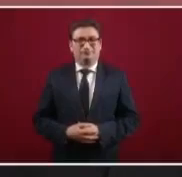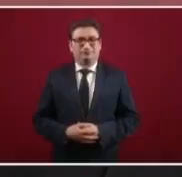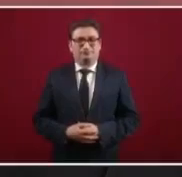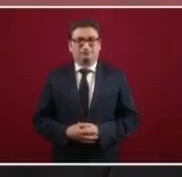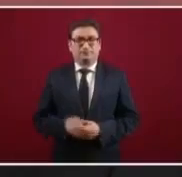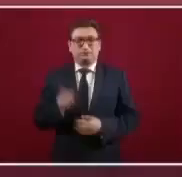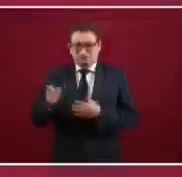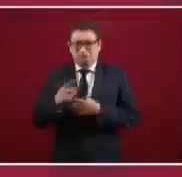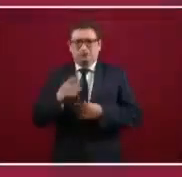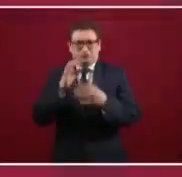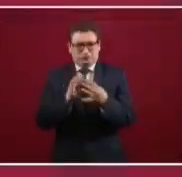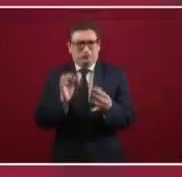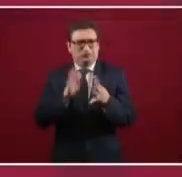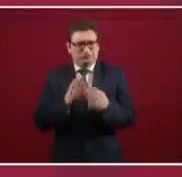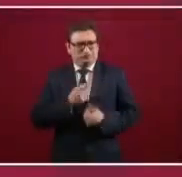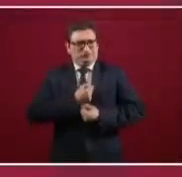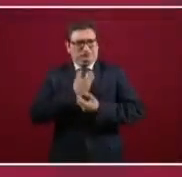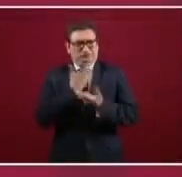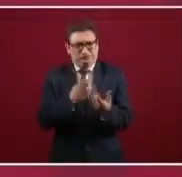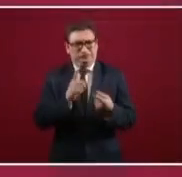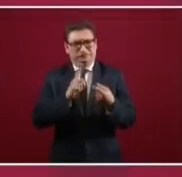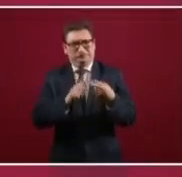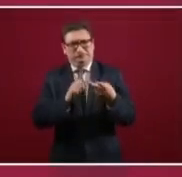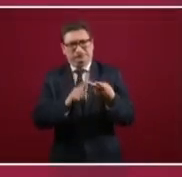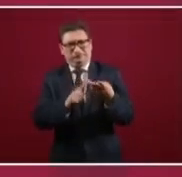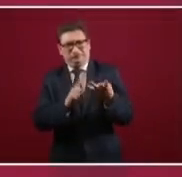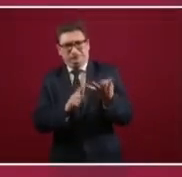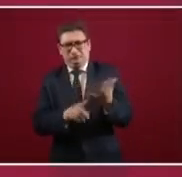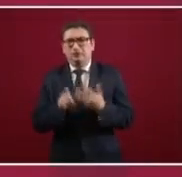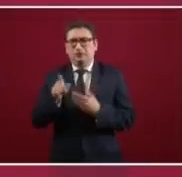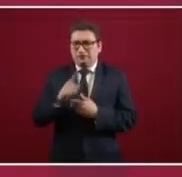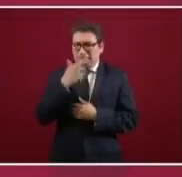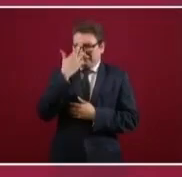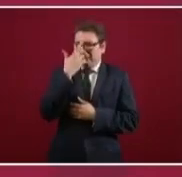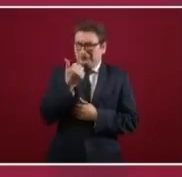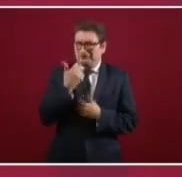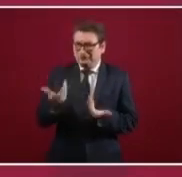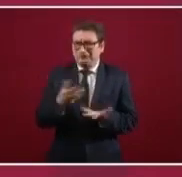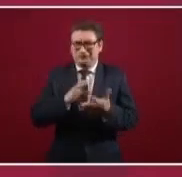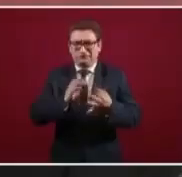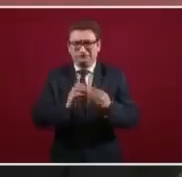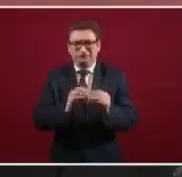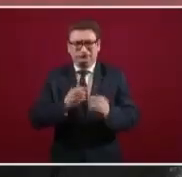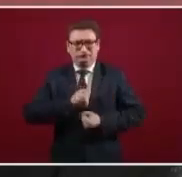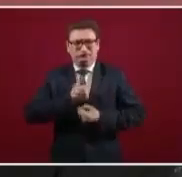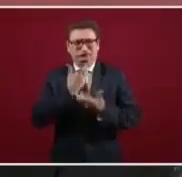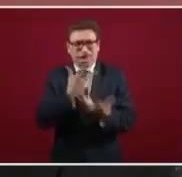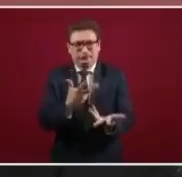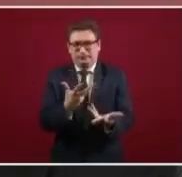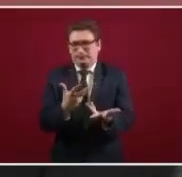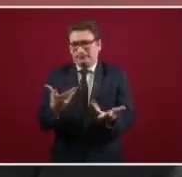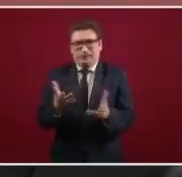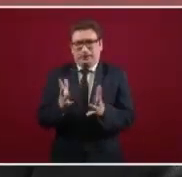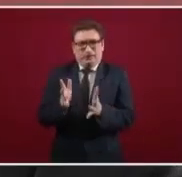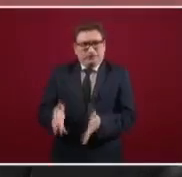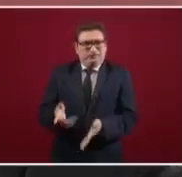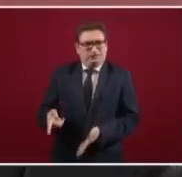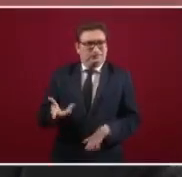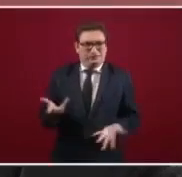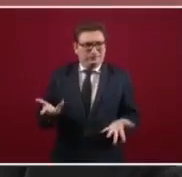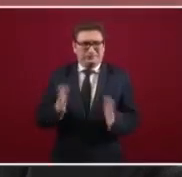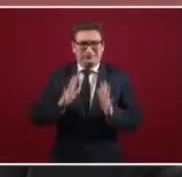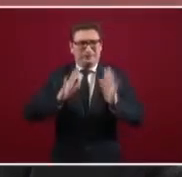y empieza a poner y razonar así ya los